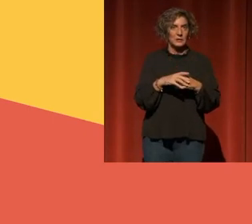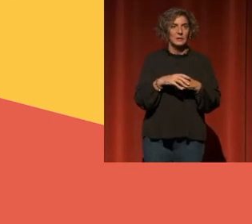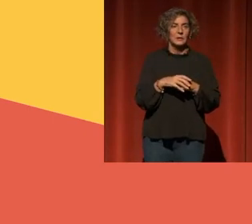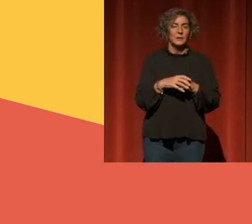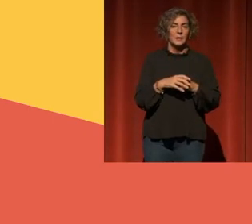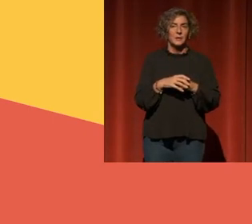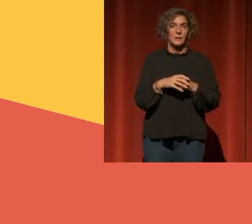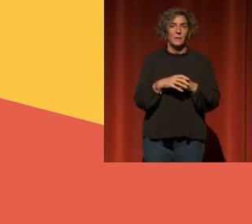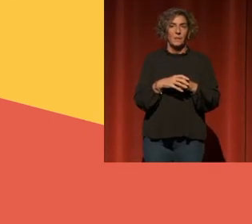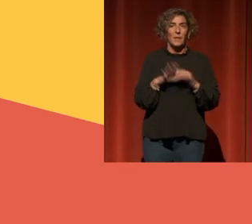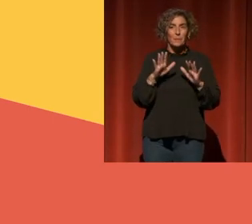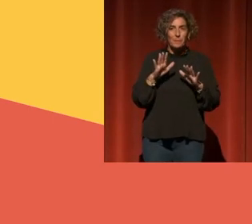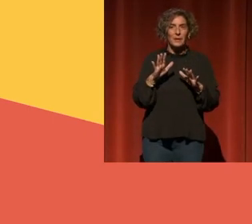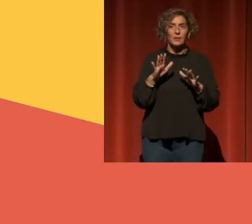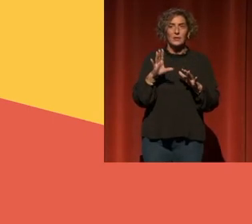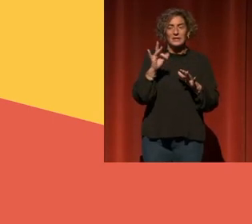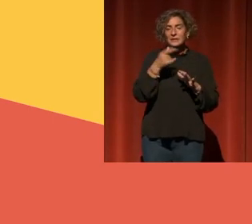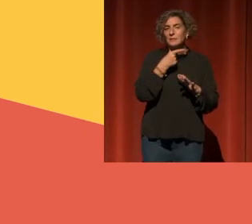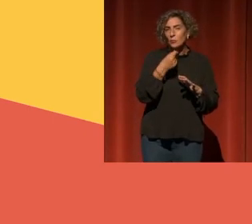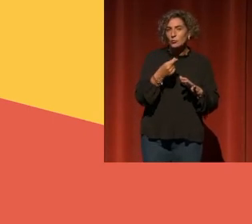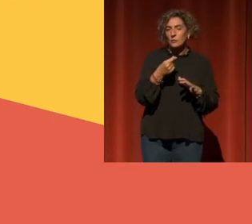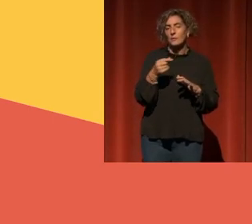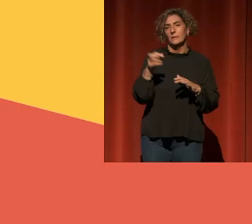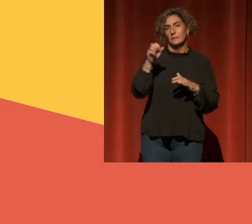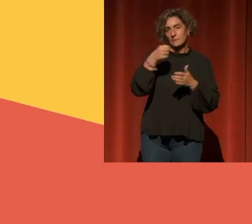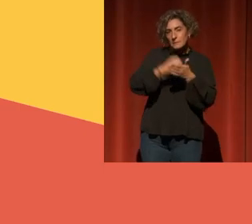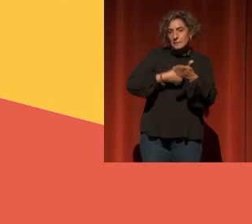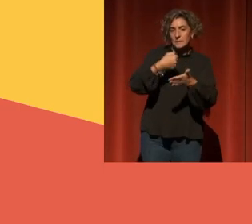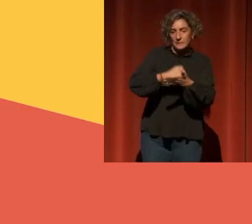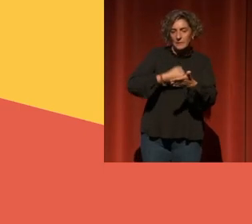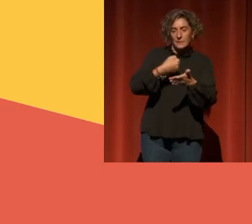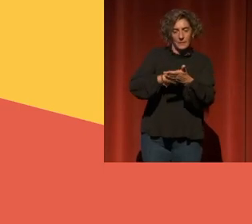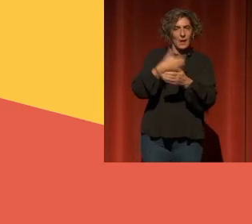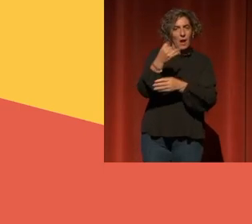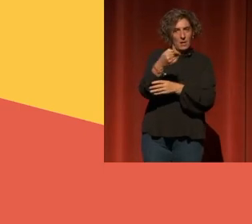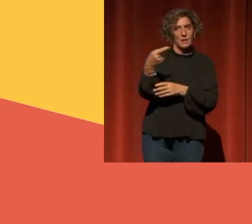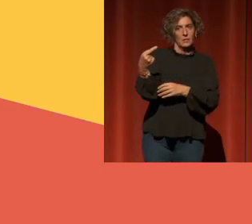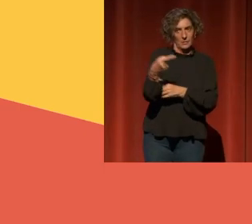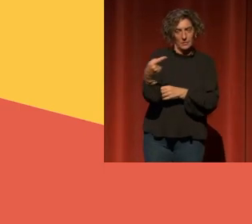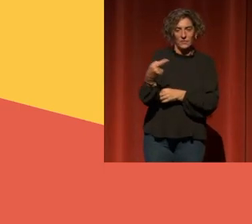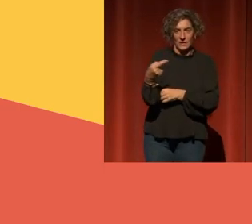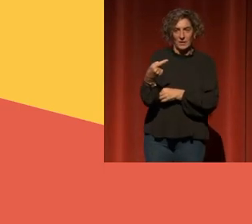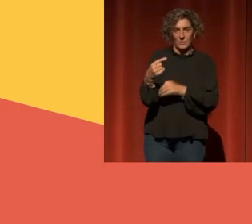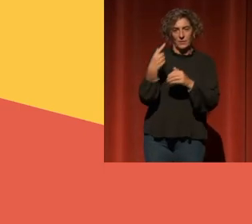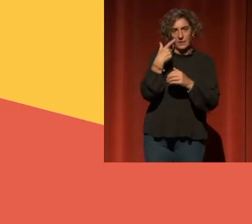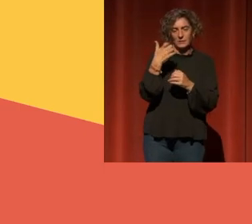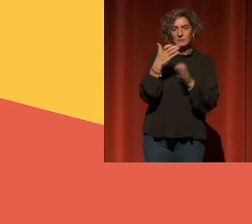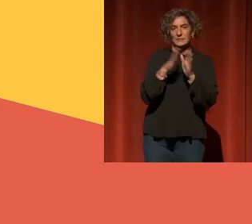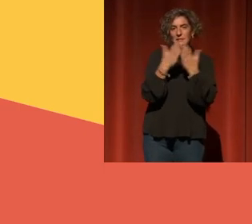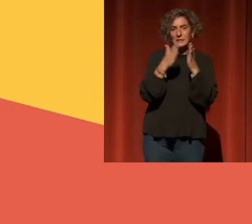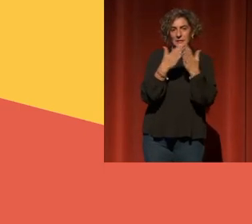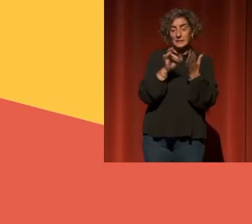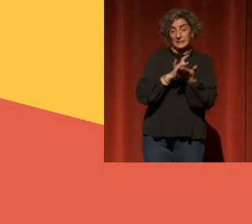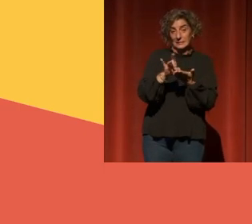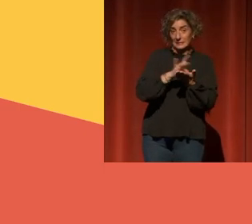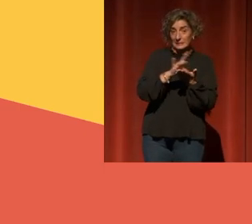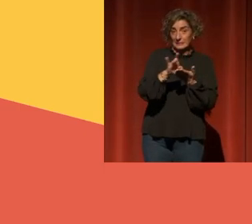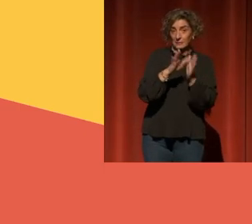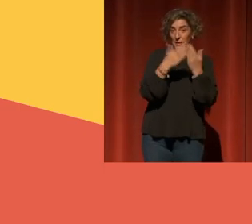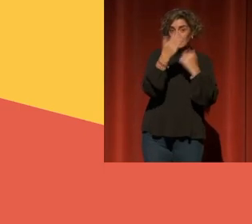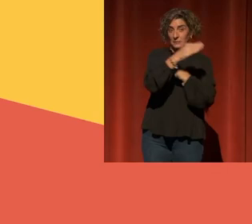absoluto eh pero sí que me gustaría incidir porque hay muchas diferencias entre los sistemas bibliotecarios de cada país